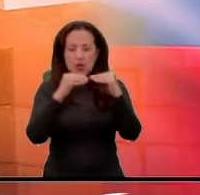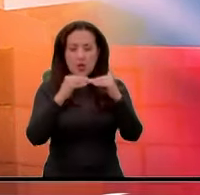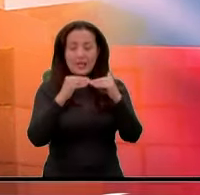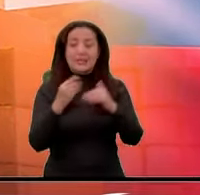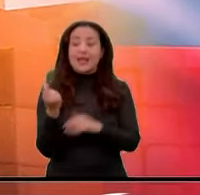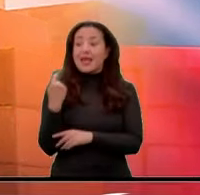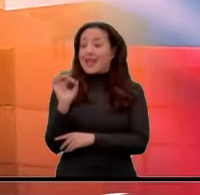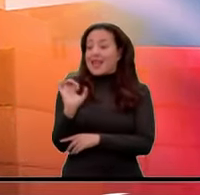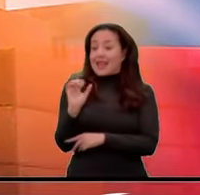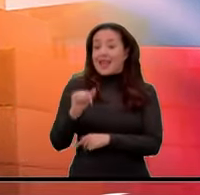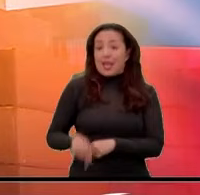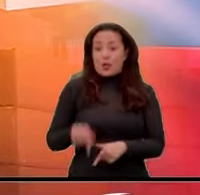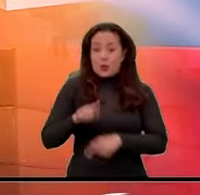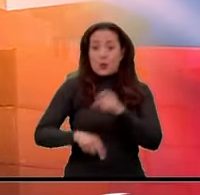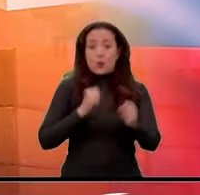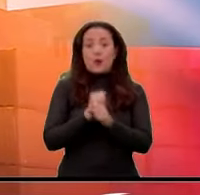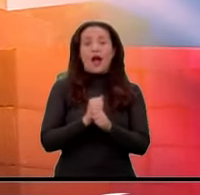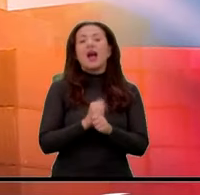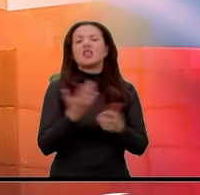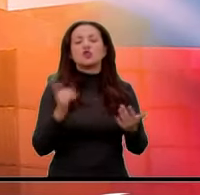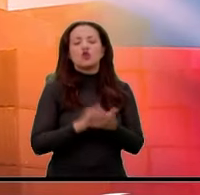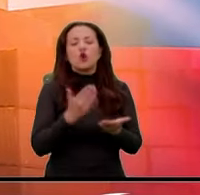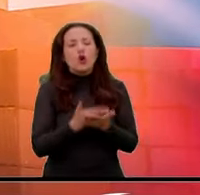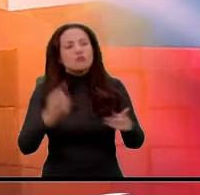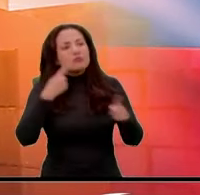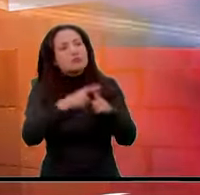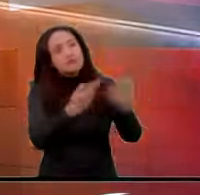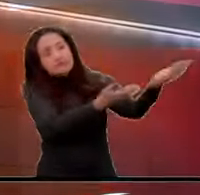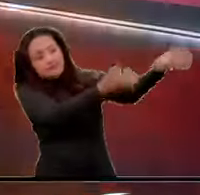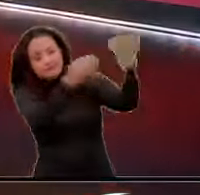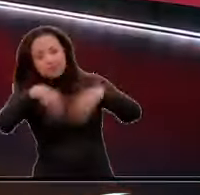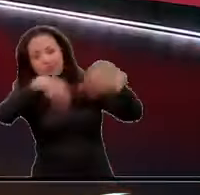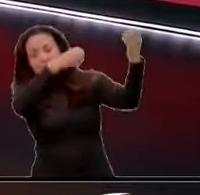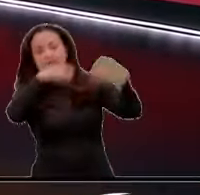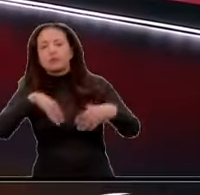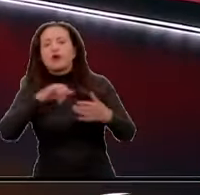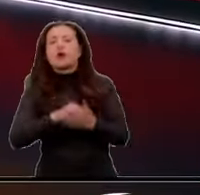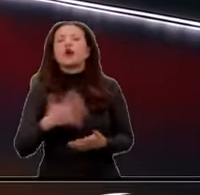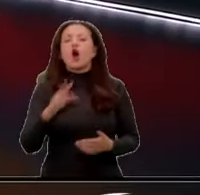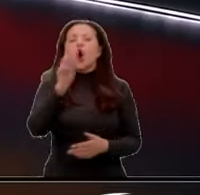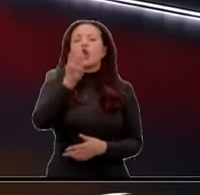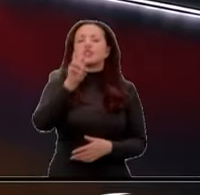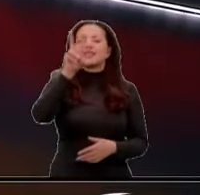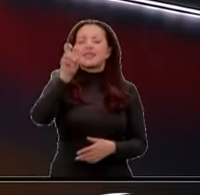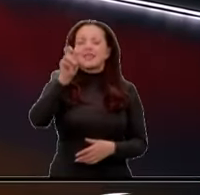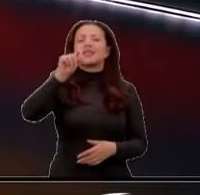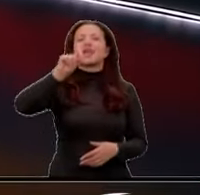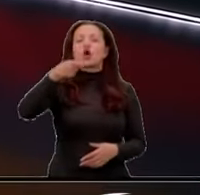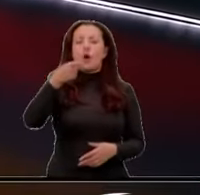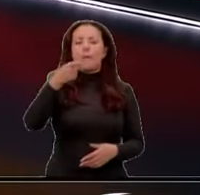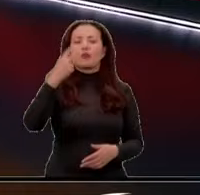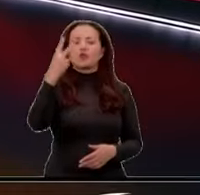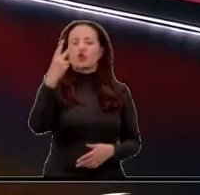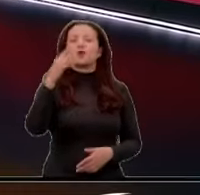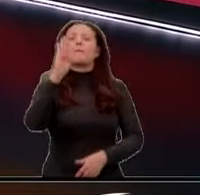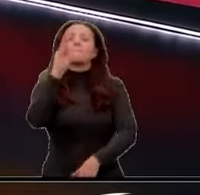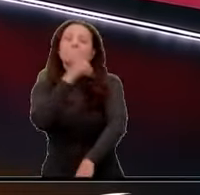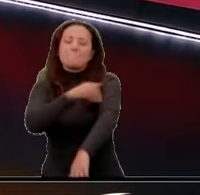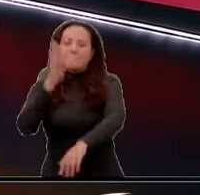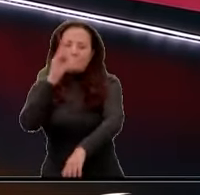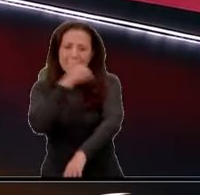enero de este año las importaciones de bienes totales desde Argentina alcanzaron 87,2 millones de dólares Un aumento